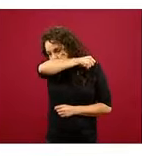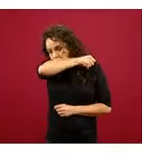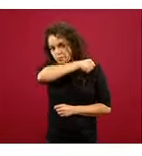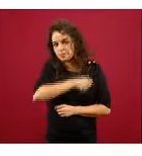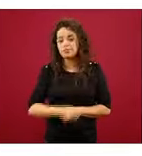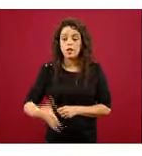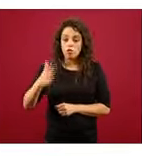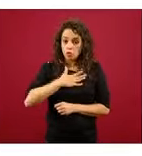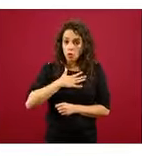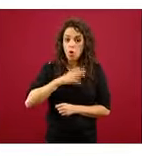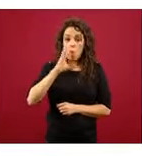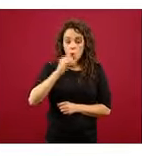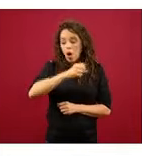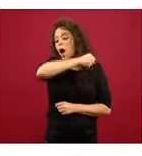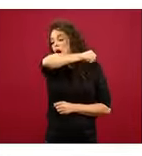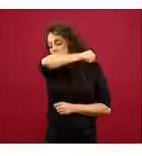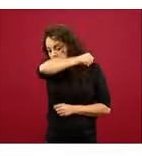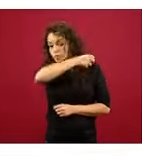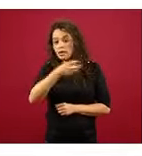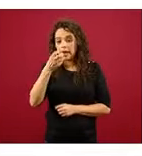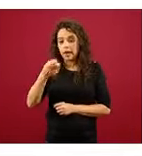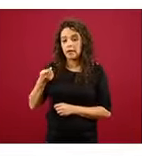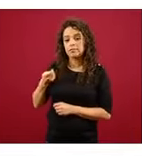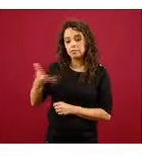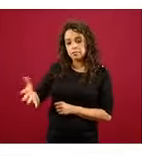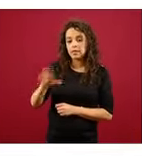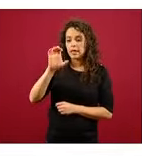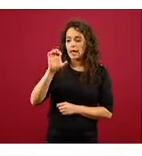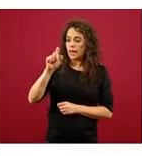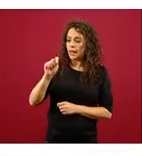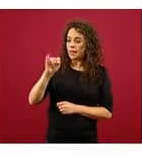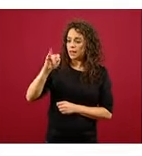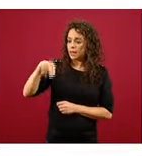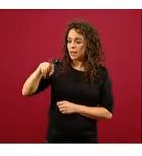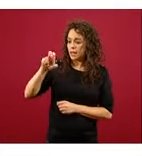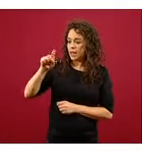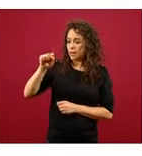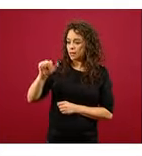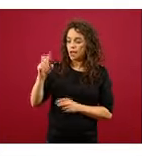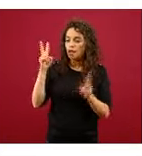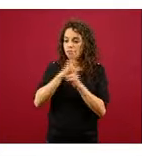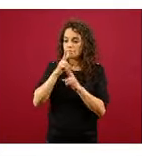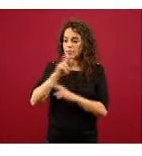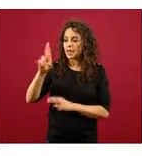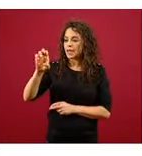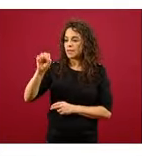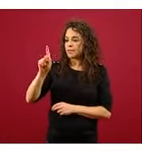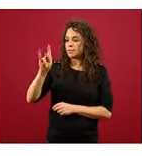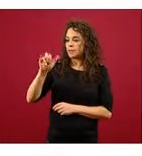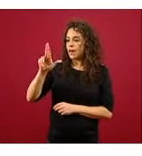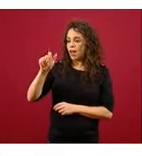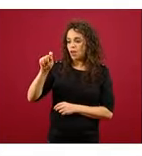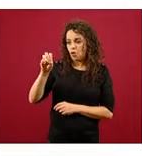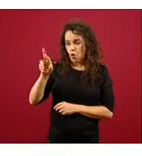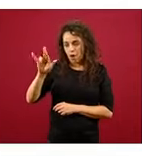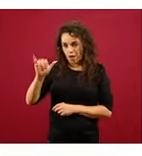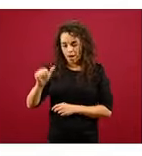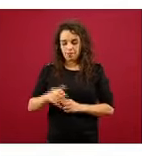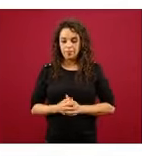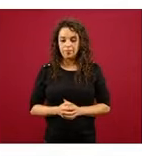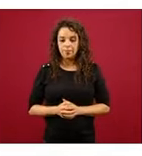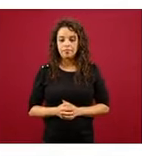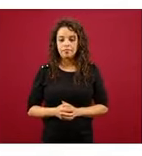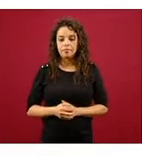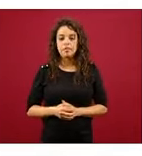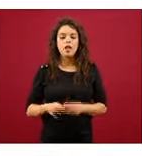de codo se le llama etiqueta respiratoria. Debo de evitar los lugares concurridos en la medida de lo posible, ¿no?